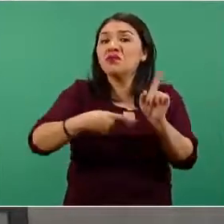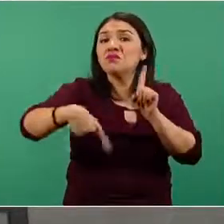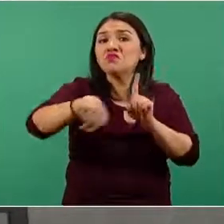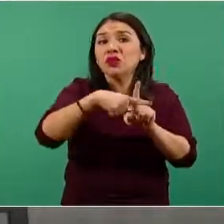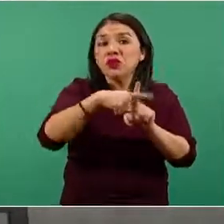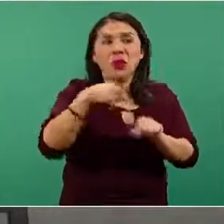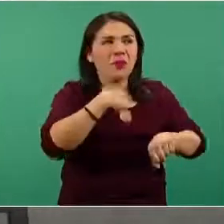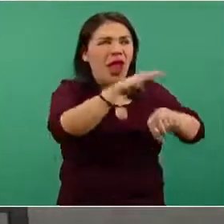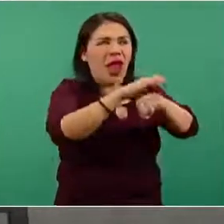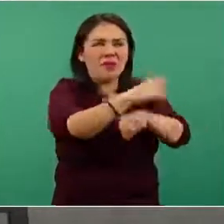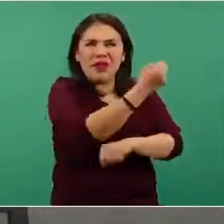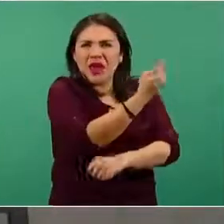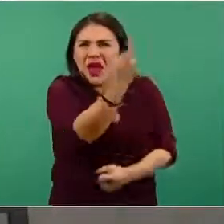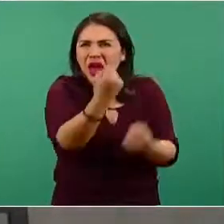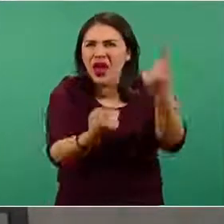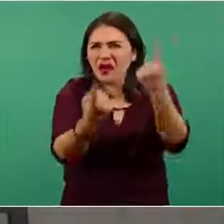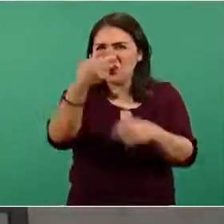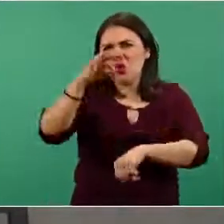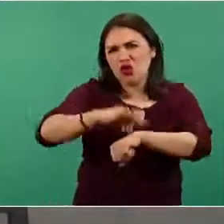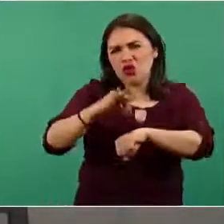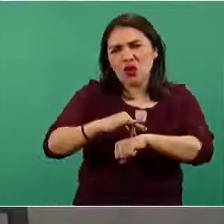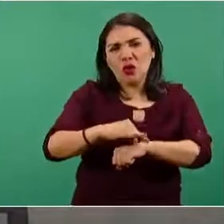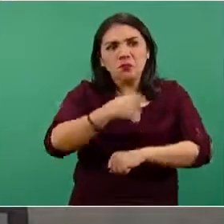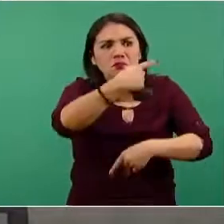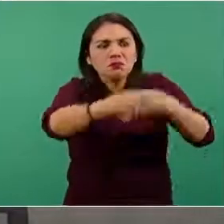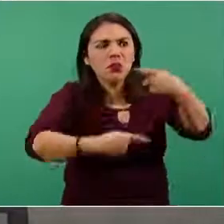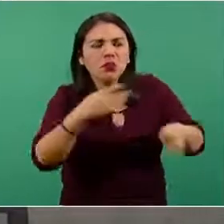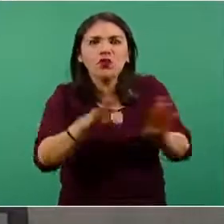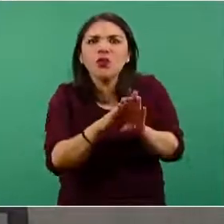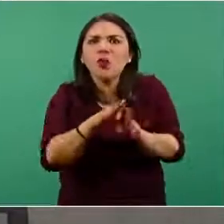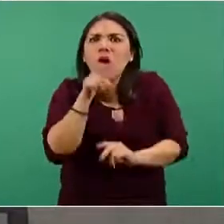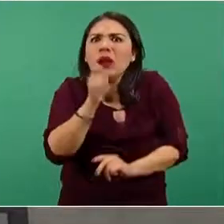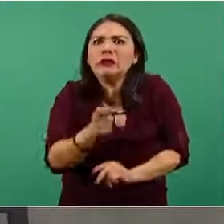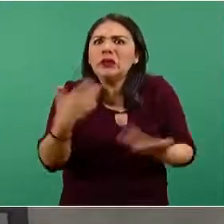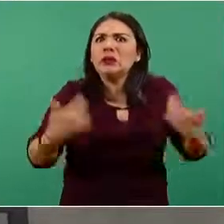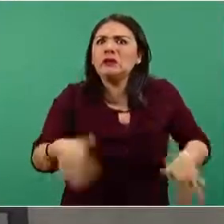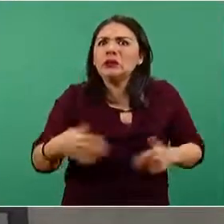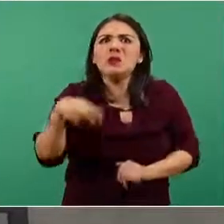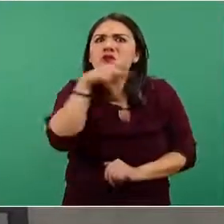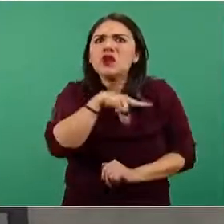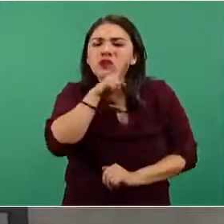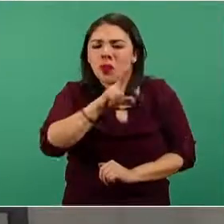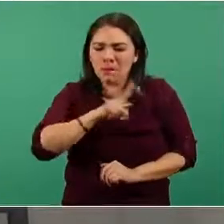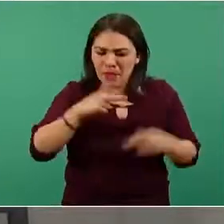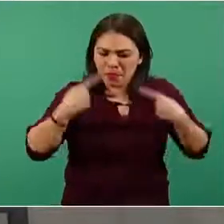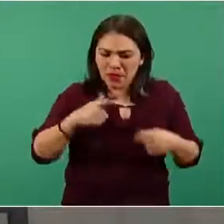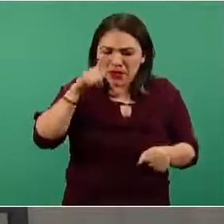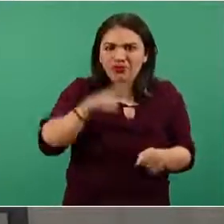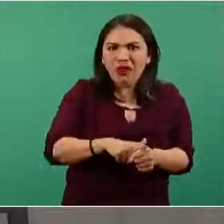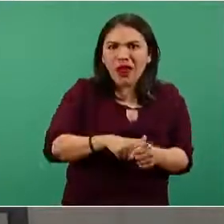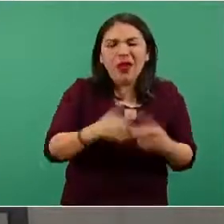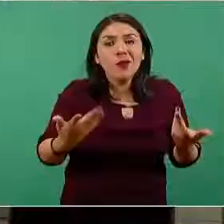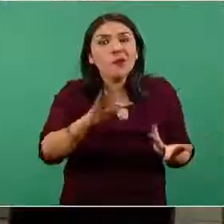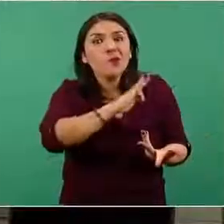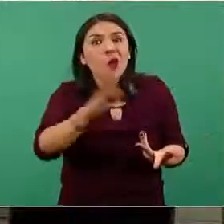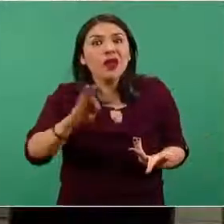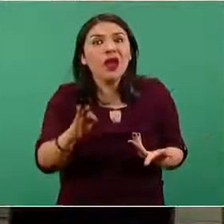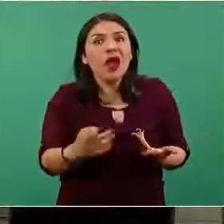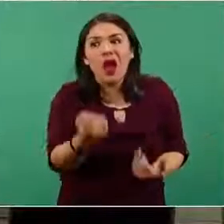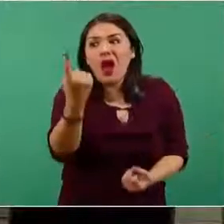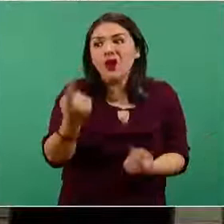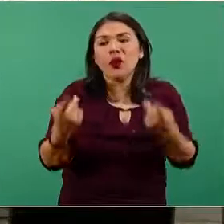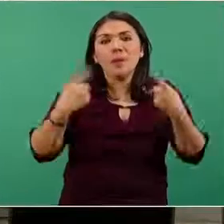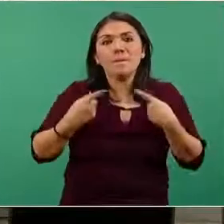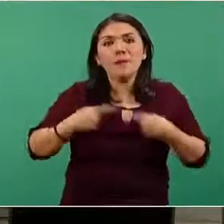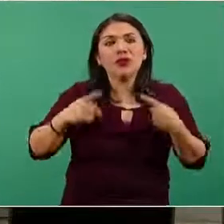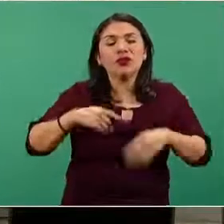mis amigos médicos preocupadísimos de que estaba yo causando ruido por el hecho de hablar de un caso particular que podía estar llevando